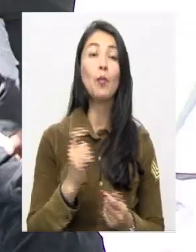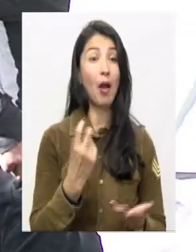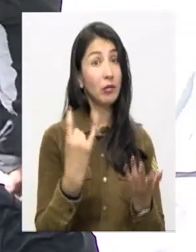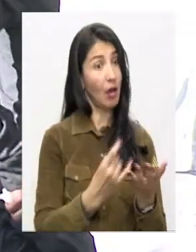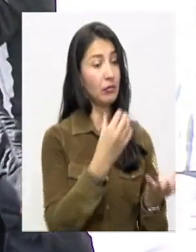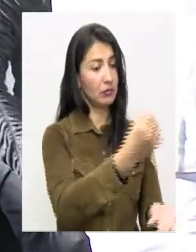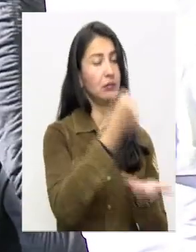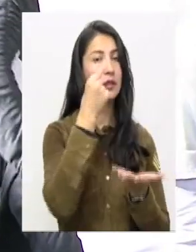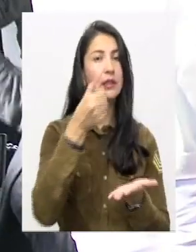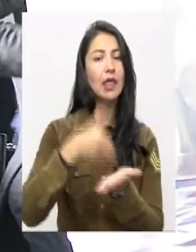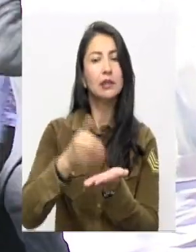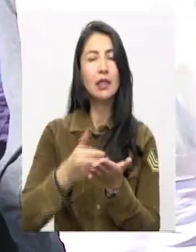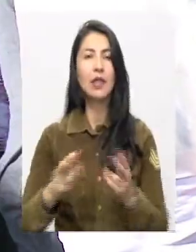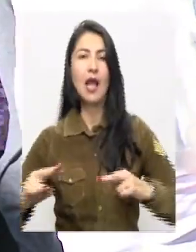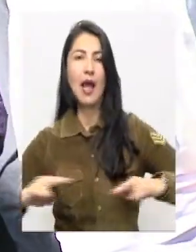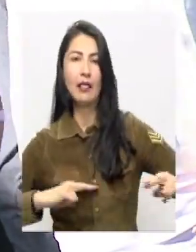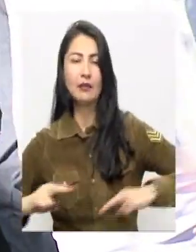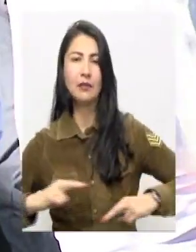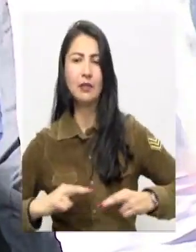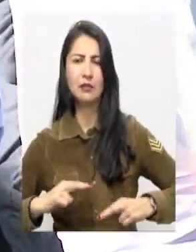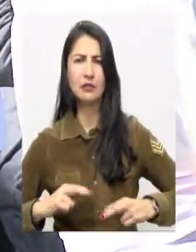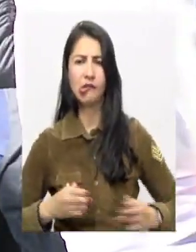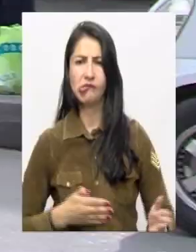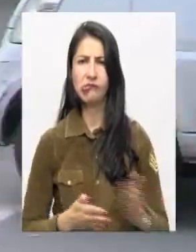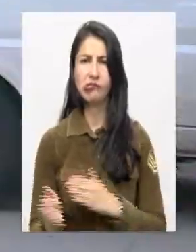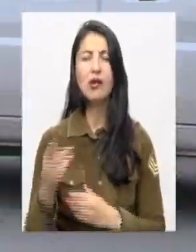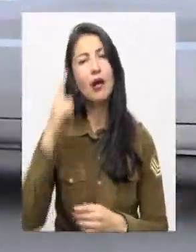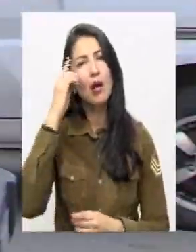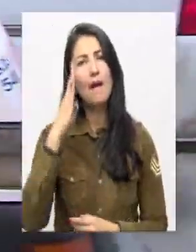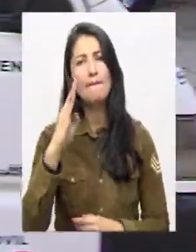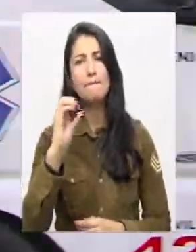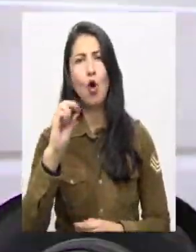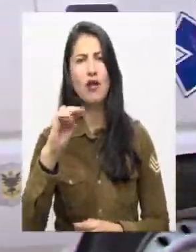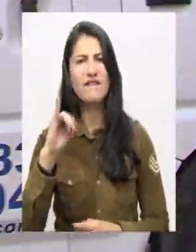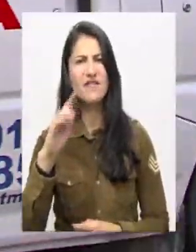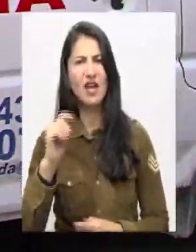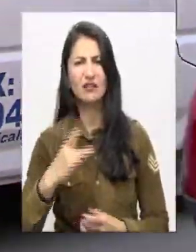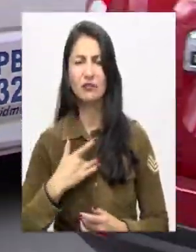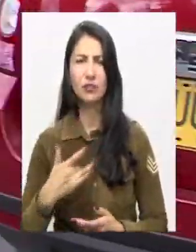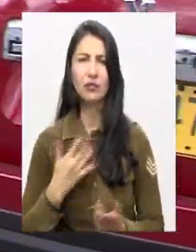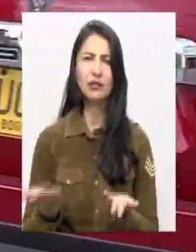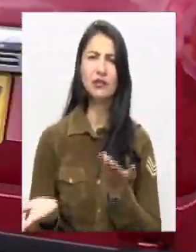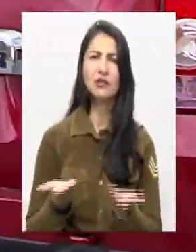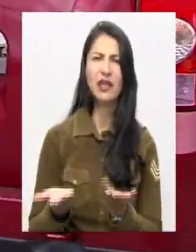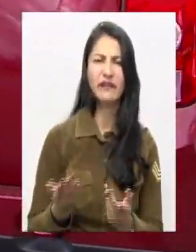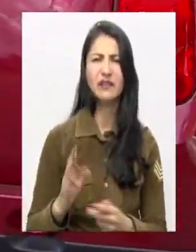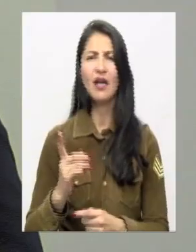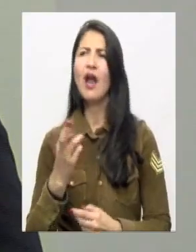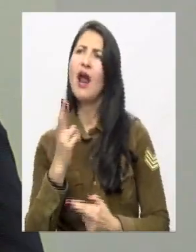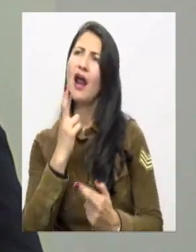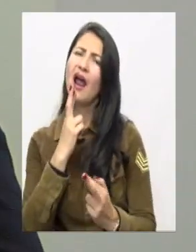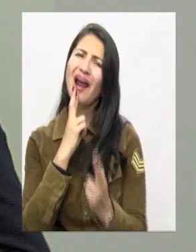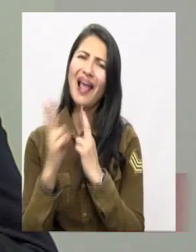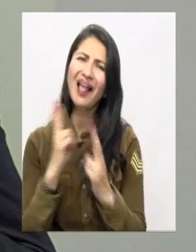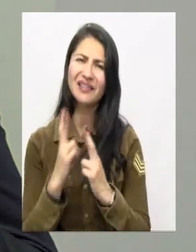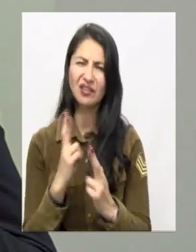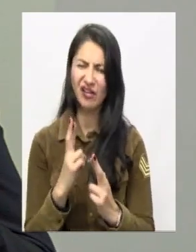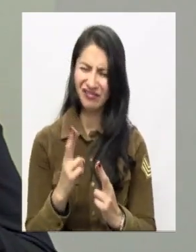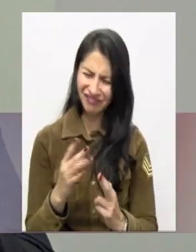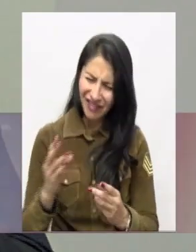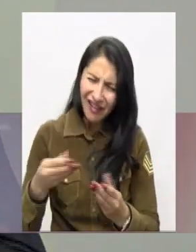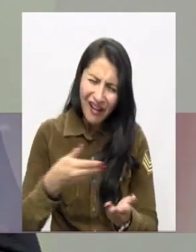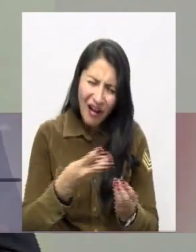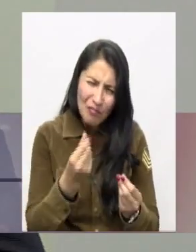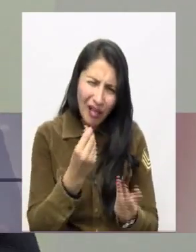destinados a gastos de administración para el pago de bonificaciones, servicios públicos o hasta relaciones públicas. Donde se